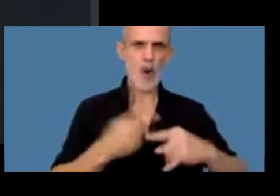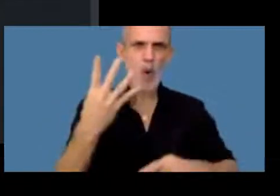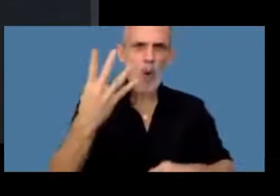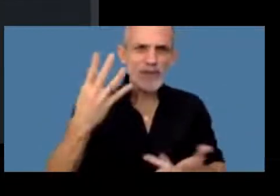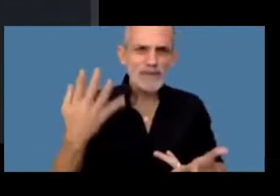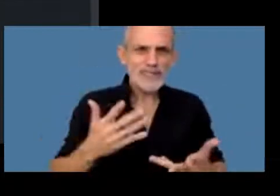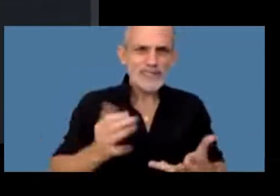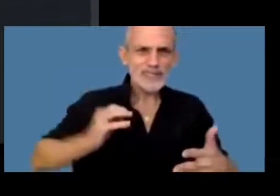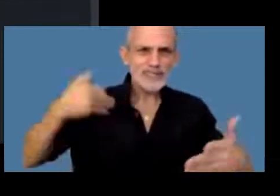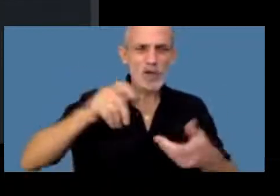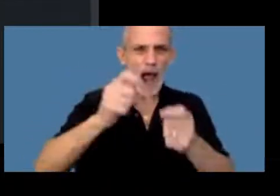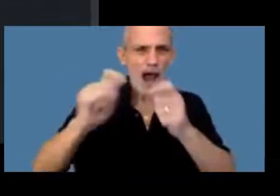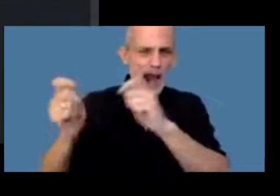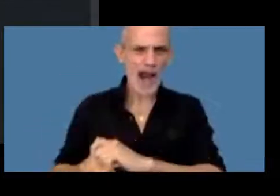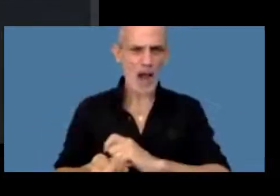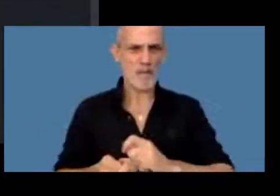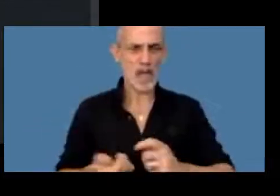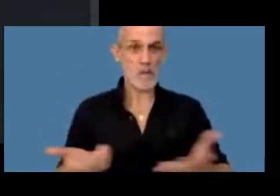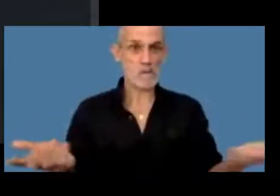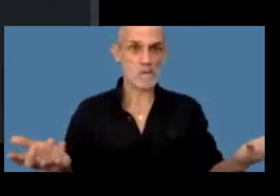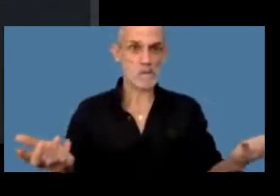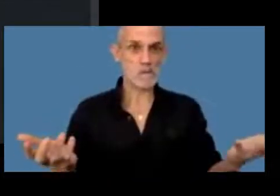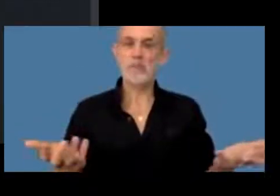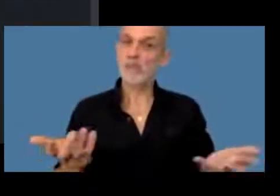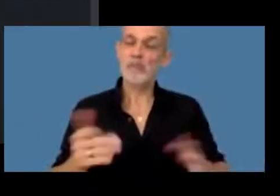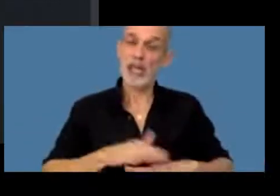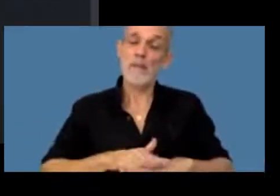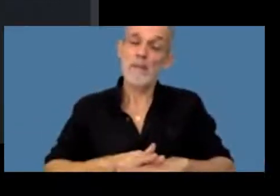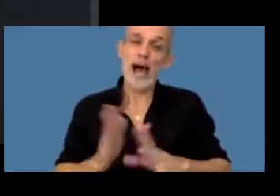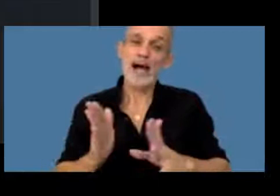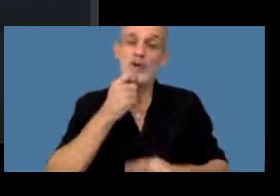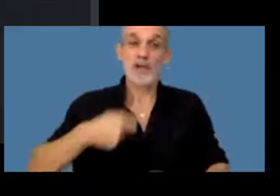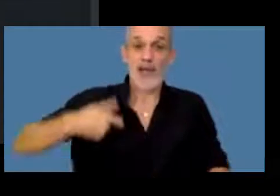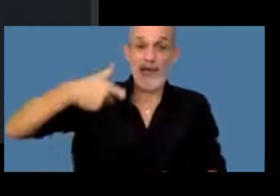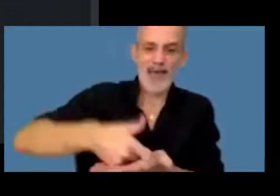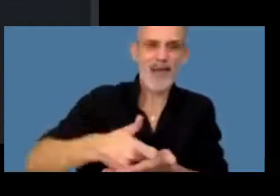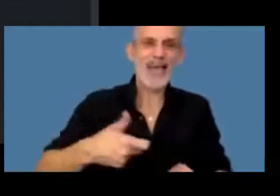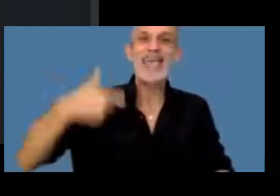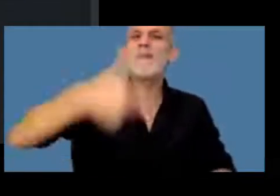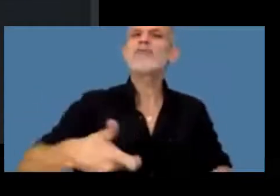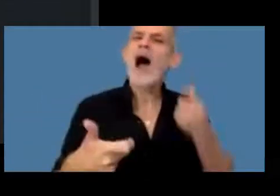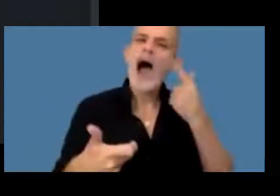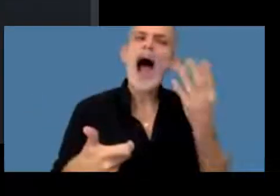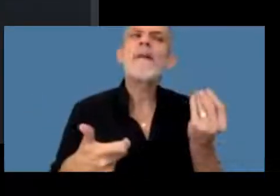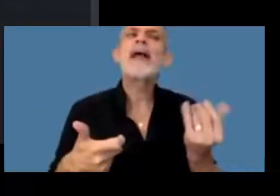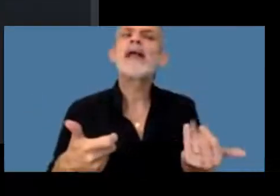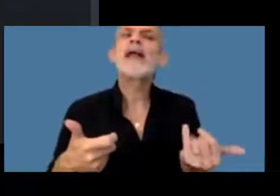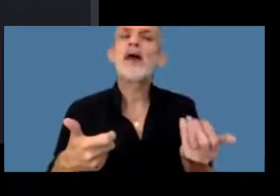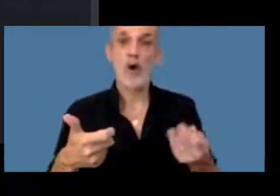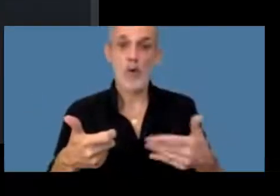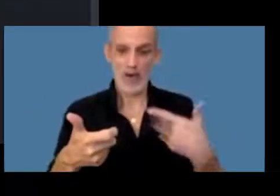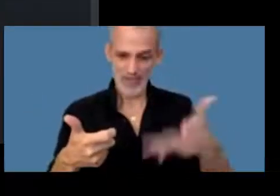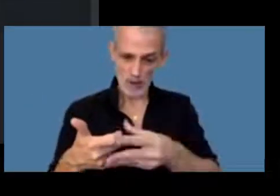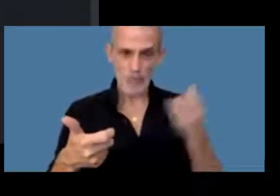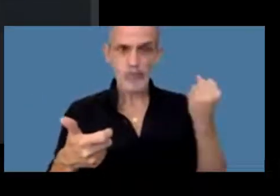años. Y es que es una cuestión básica, ¿no? Porque el que pone plata para invertir va a querer saber cómo se la va a poder llevar, cómo va